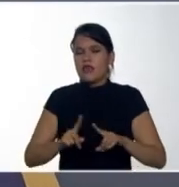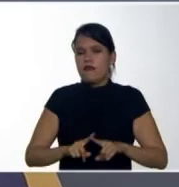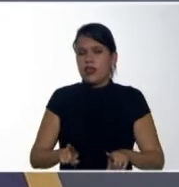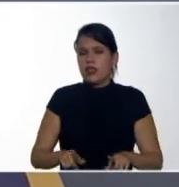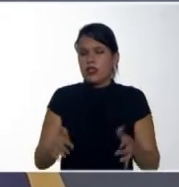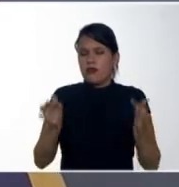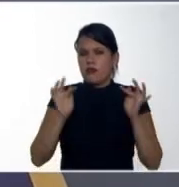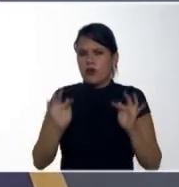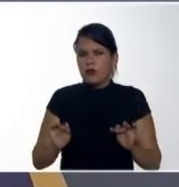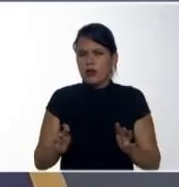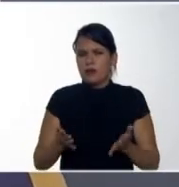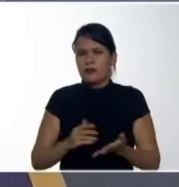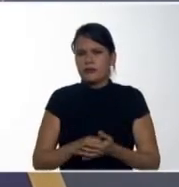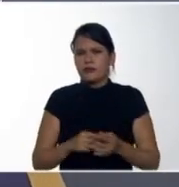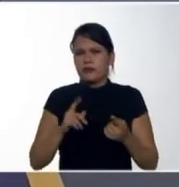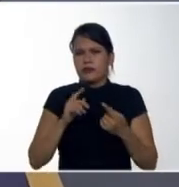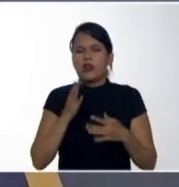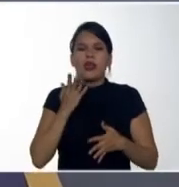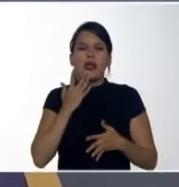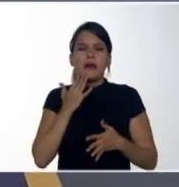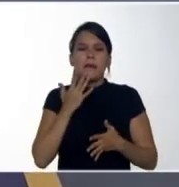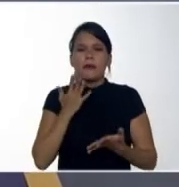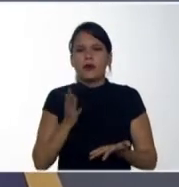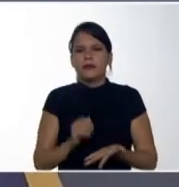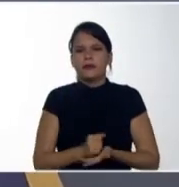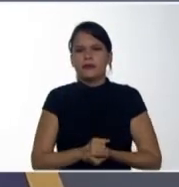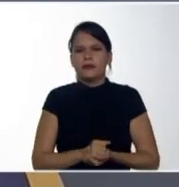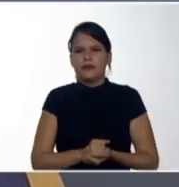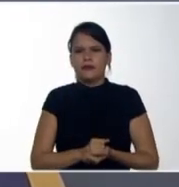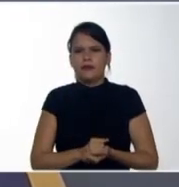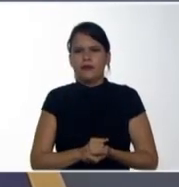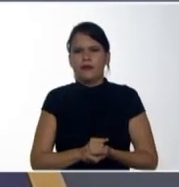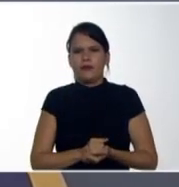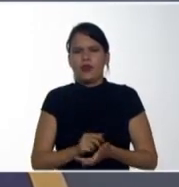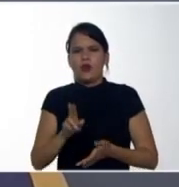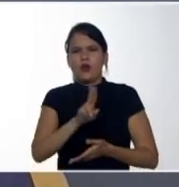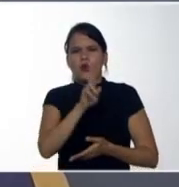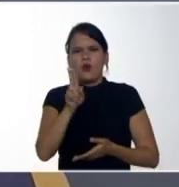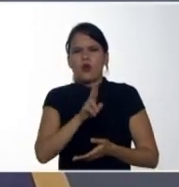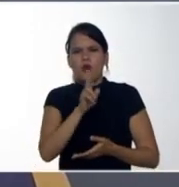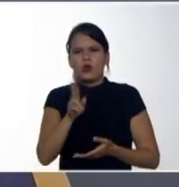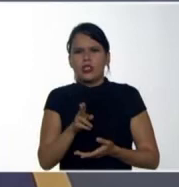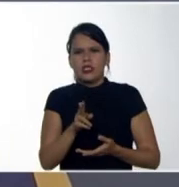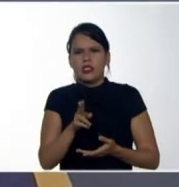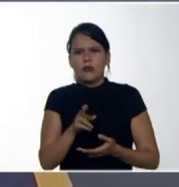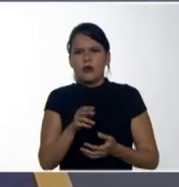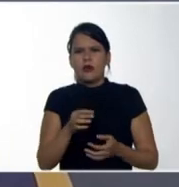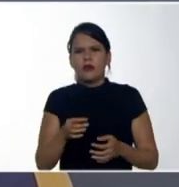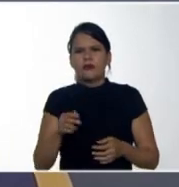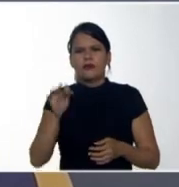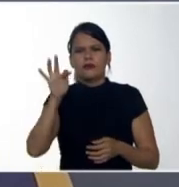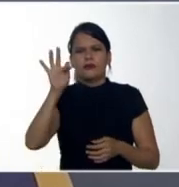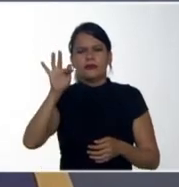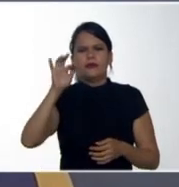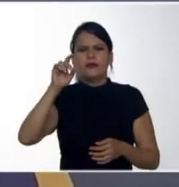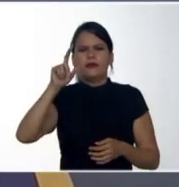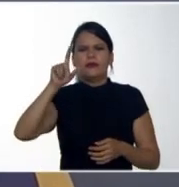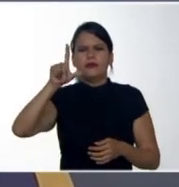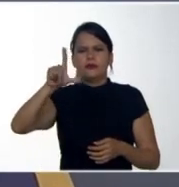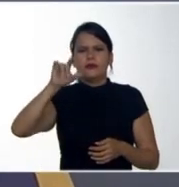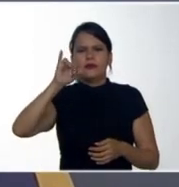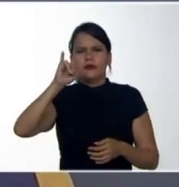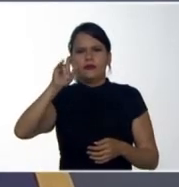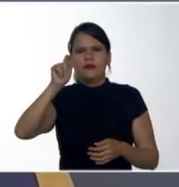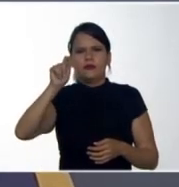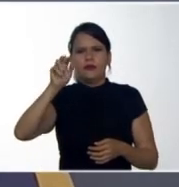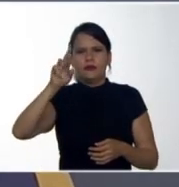son? Tenemos, por ejemplo, acá utilizamos filtración. Separamos